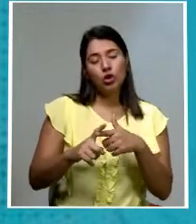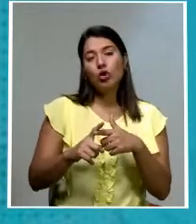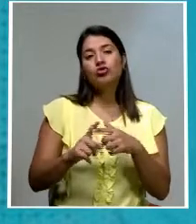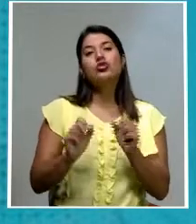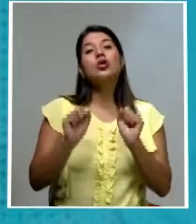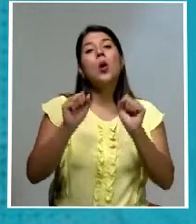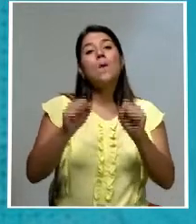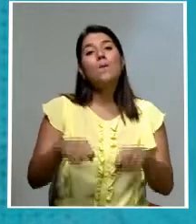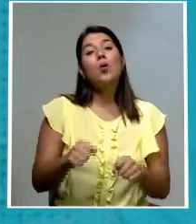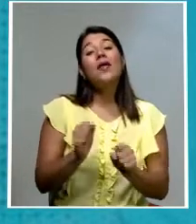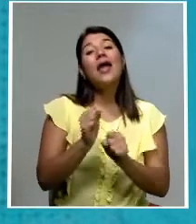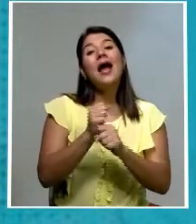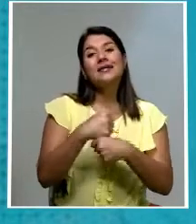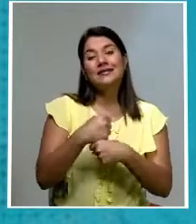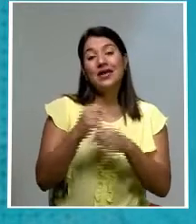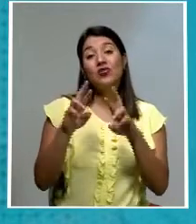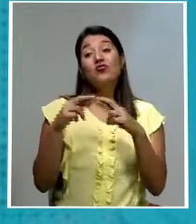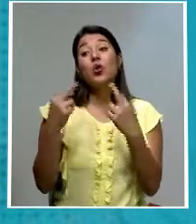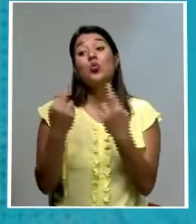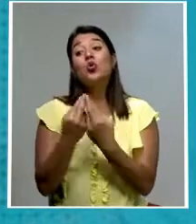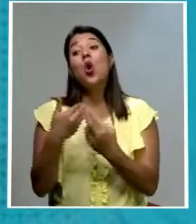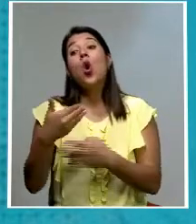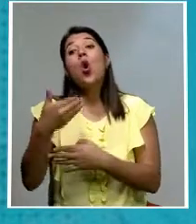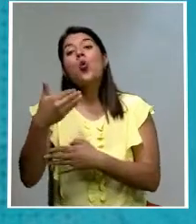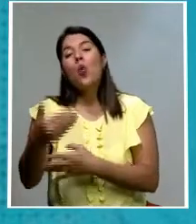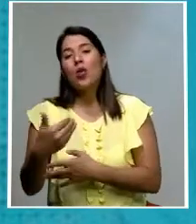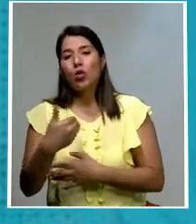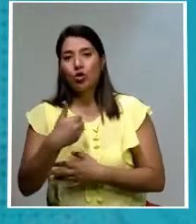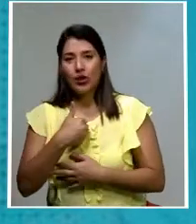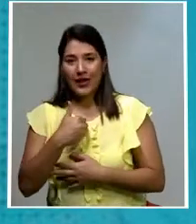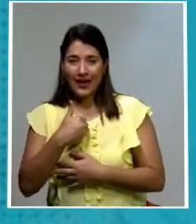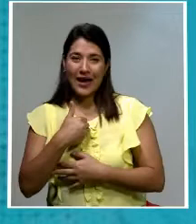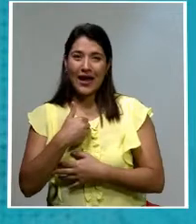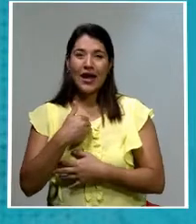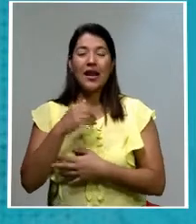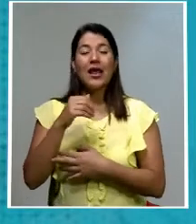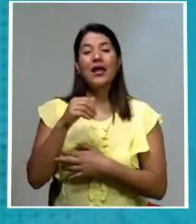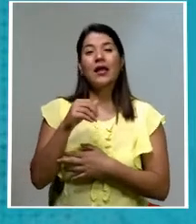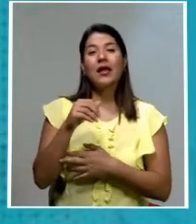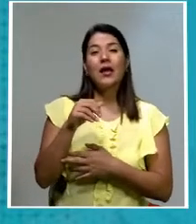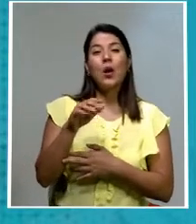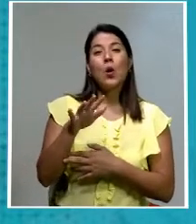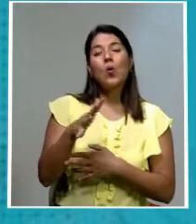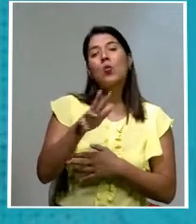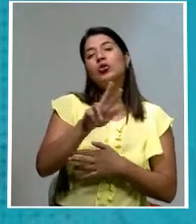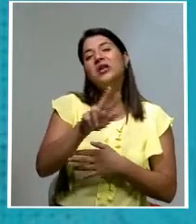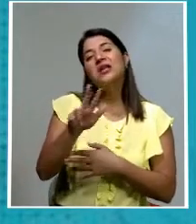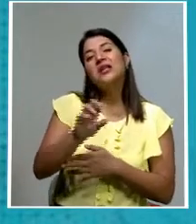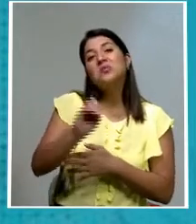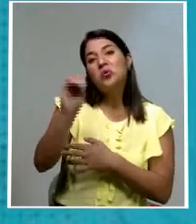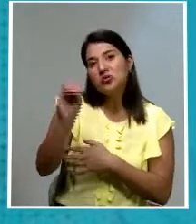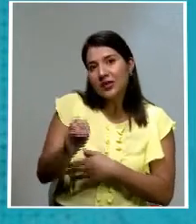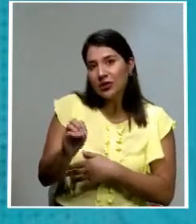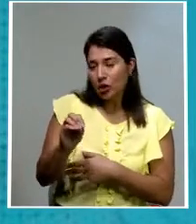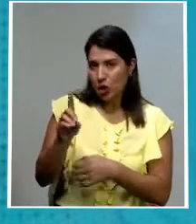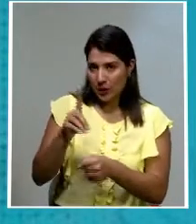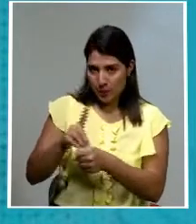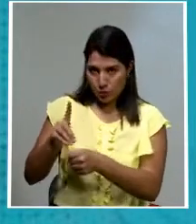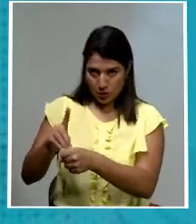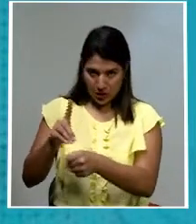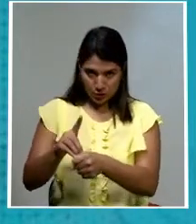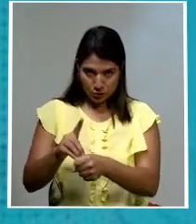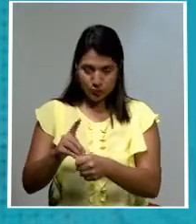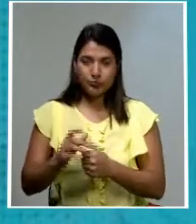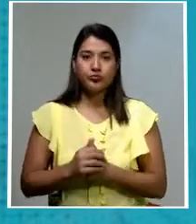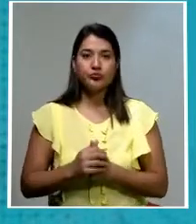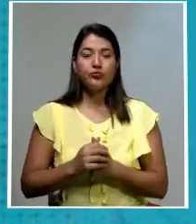los 2/3 del total de sus miembros, ello de conformidad con el artículo 117 de la Constitución Política. Es decir,